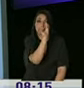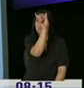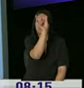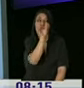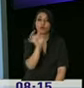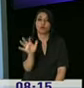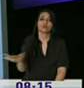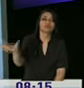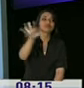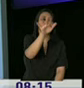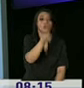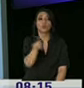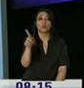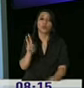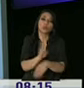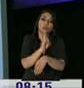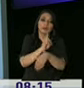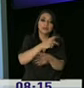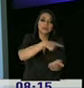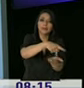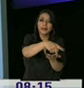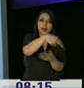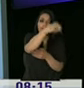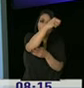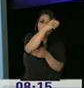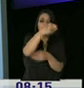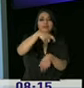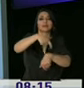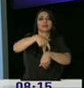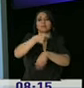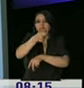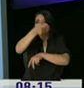los que utilizan la Panamericana. Con eso ahorramos tiempo,